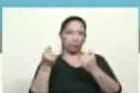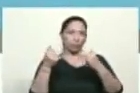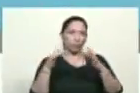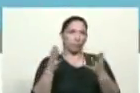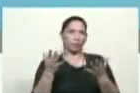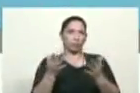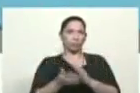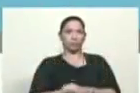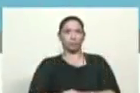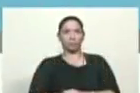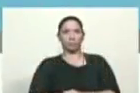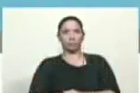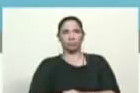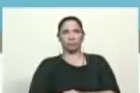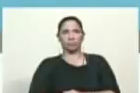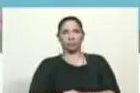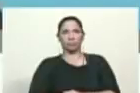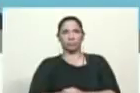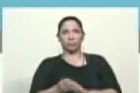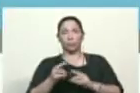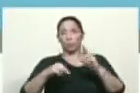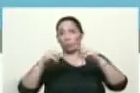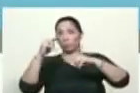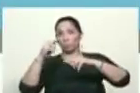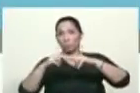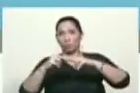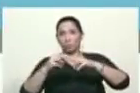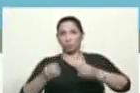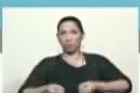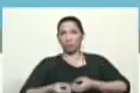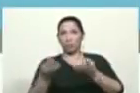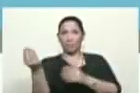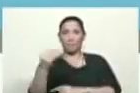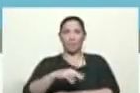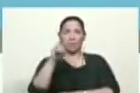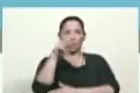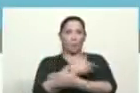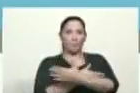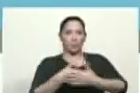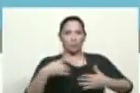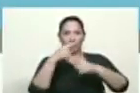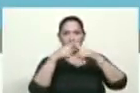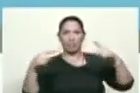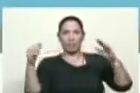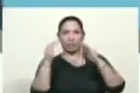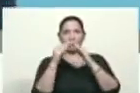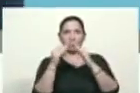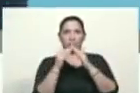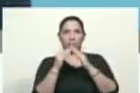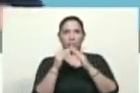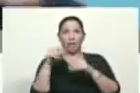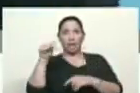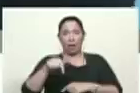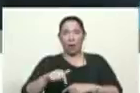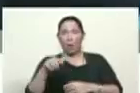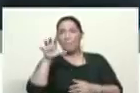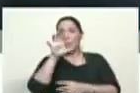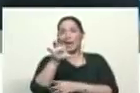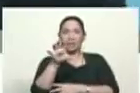lleven, se han construido y se han entregado más de 2,5 millones de viviendas. Un país en crisis